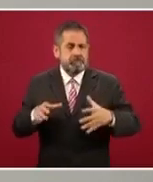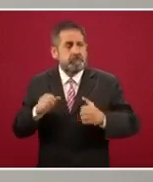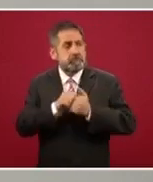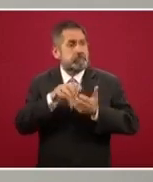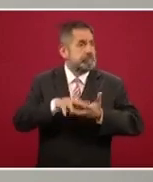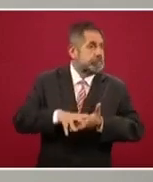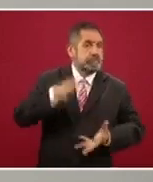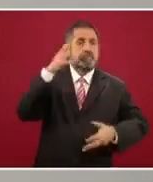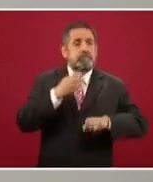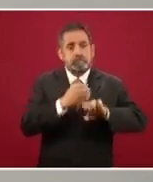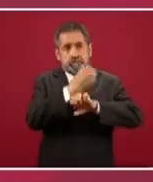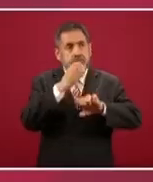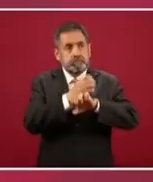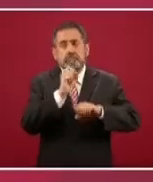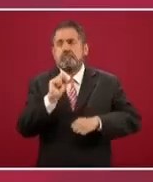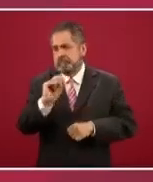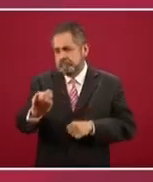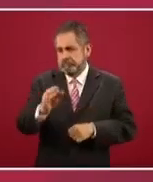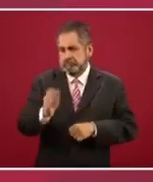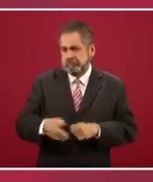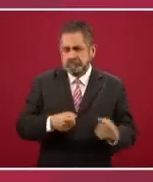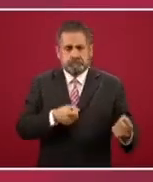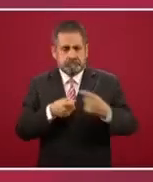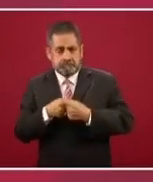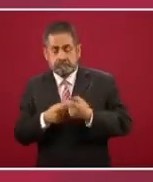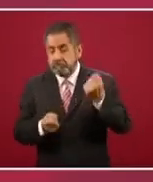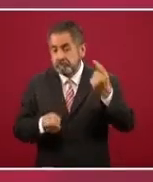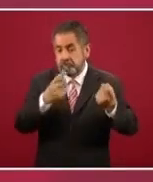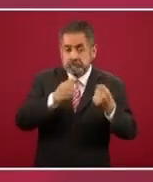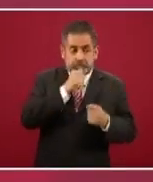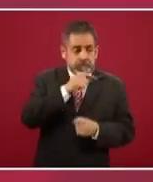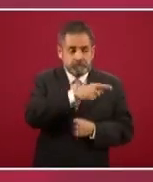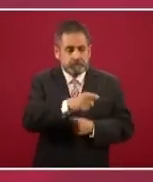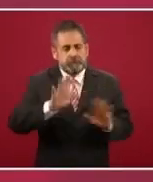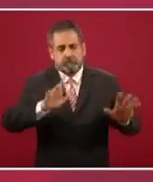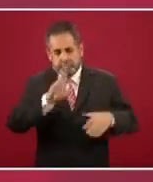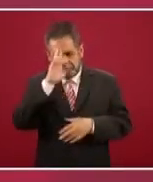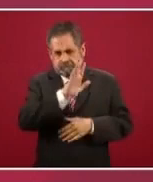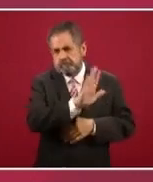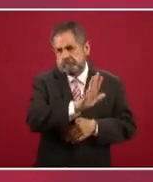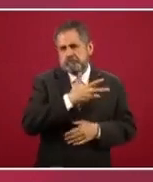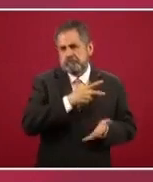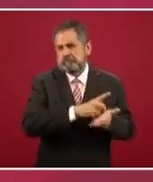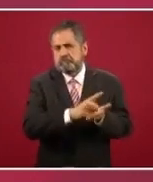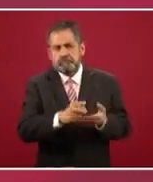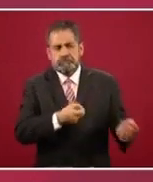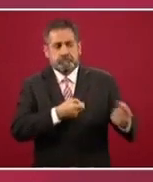mayoría de los estados y con los que no se han sumado, con sus razones y derechos